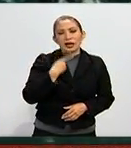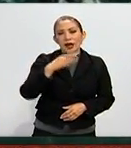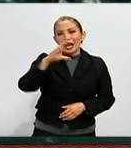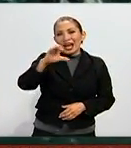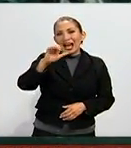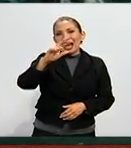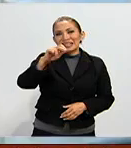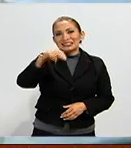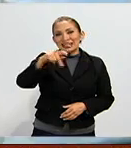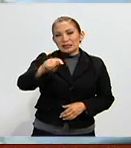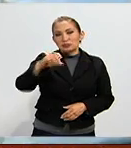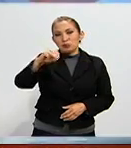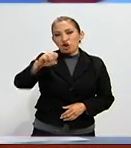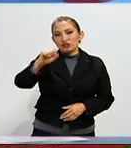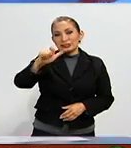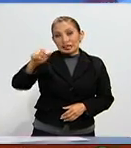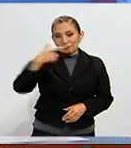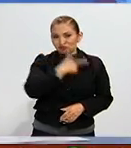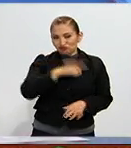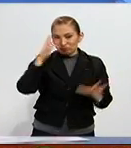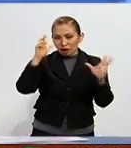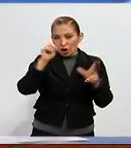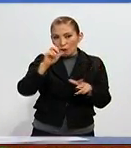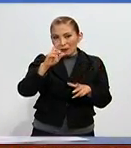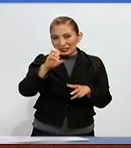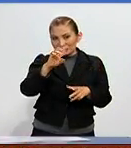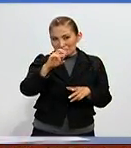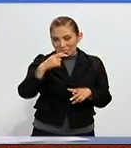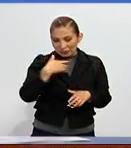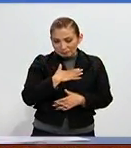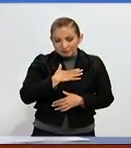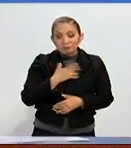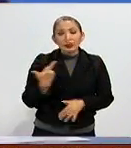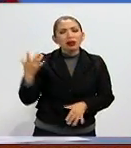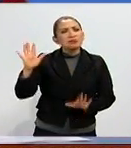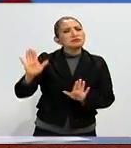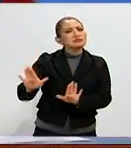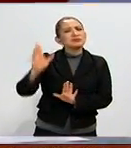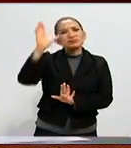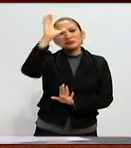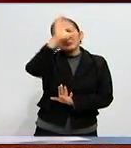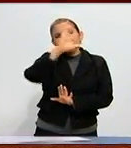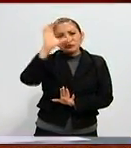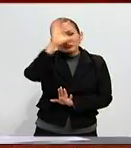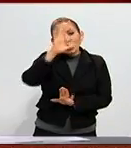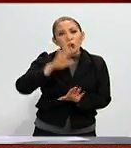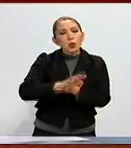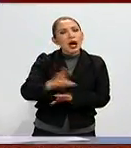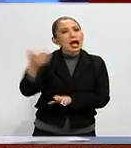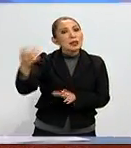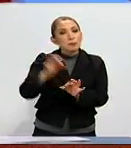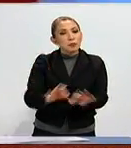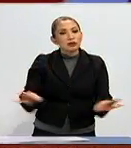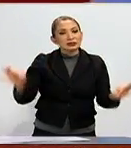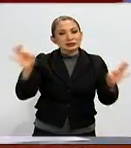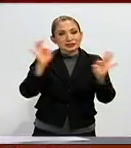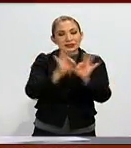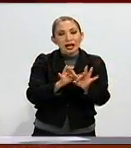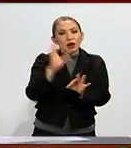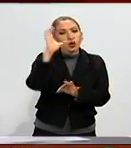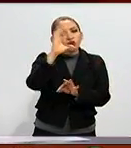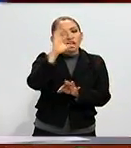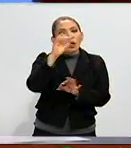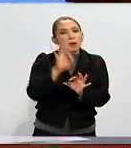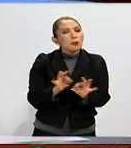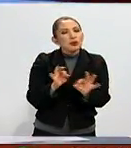Moser, muchísimo gusto saludarlo. Le saluda Marce Peda Castro. La cultura, ¿cuál es la relevancia? Al contrario, la cultura